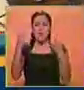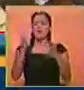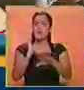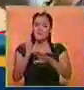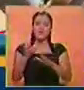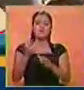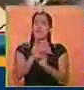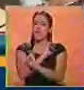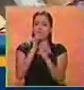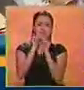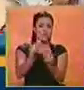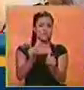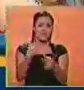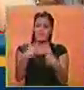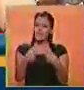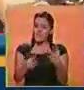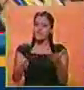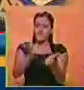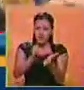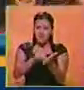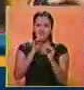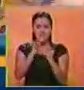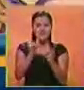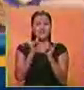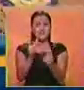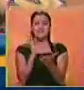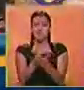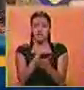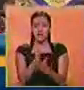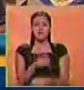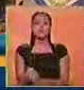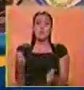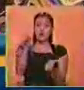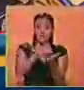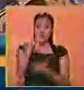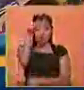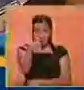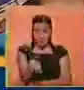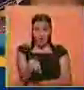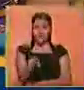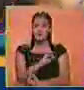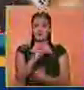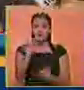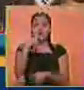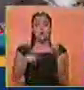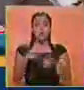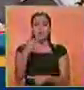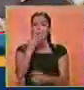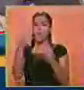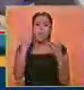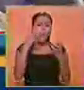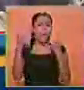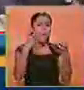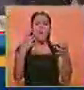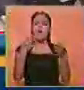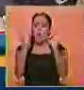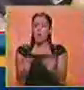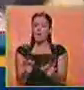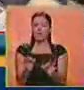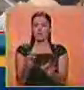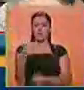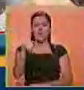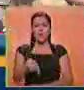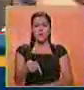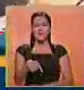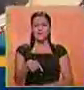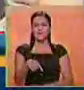han sido denunciados en varias oportunidades, de distintas maneras. Repito, ya hoy tenemos elementos contundentes, ya hoy tenemos